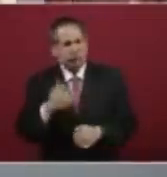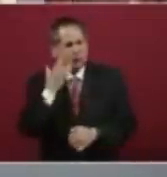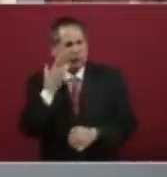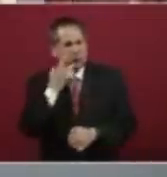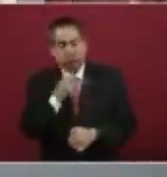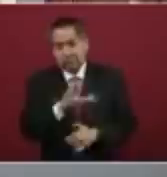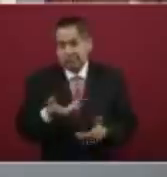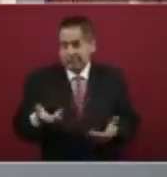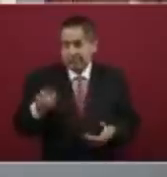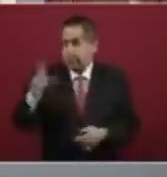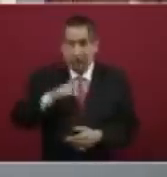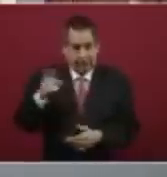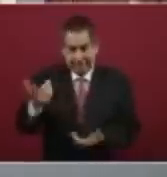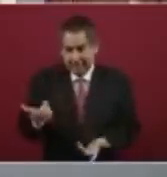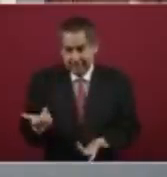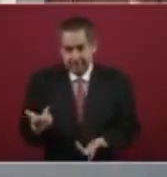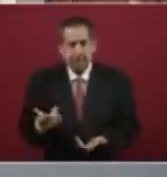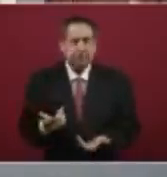Entonces,